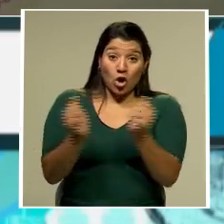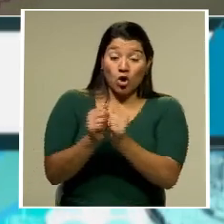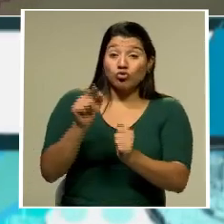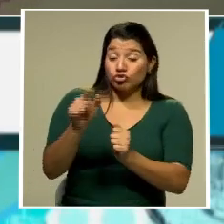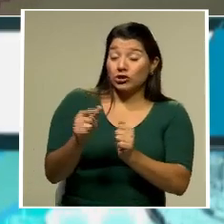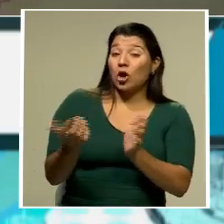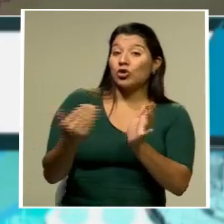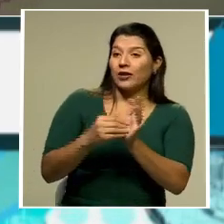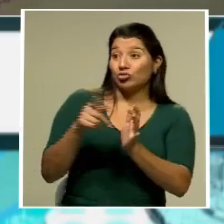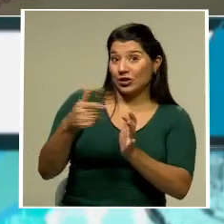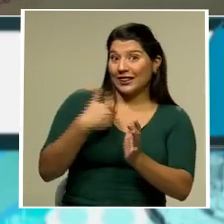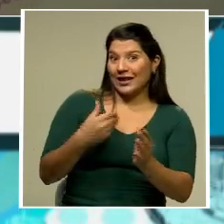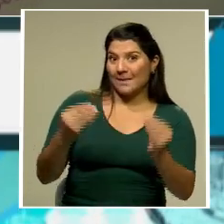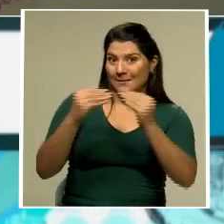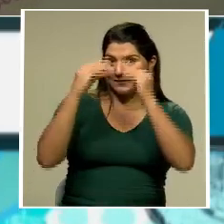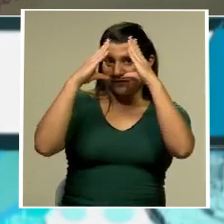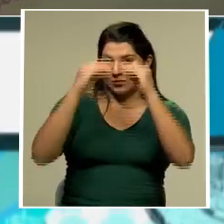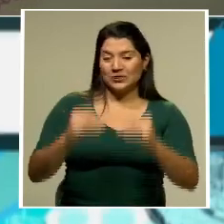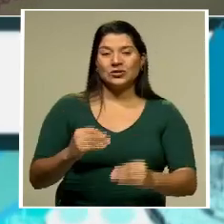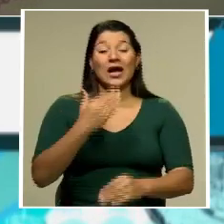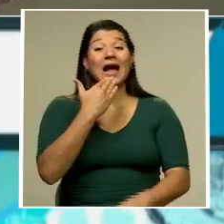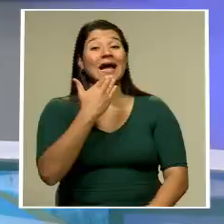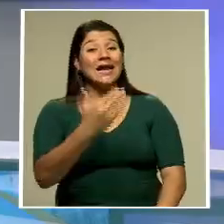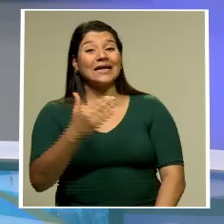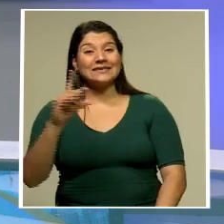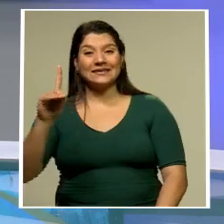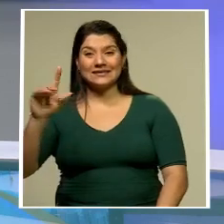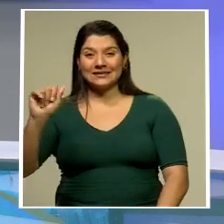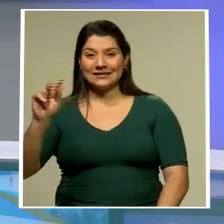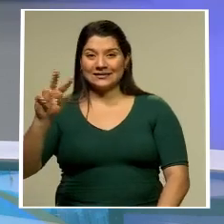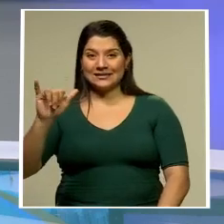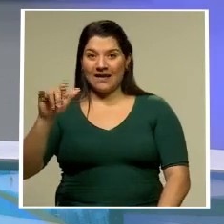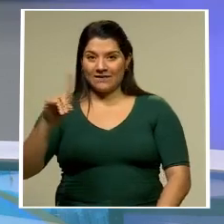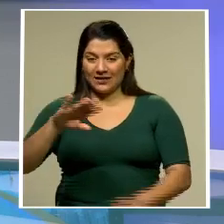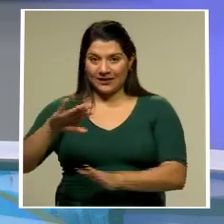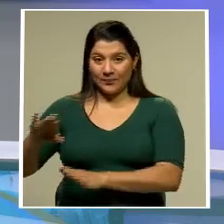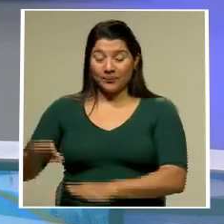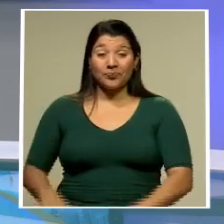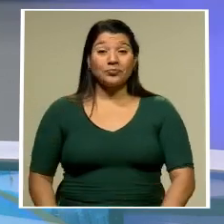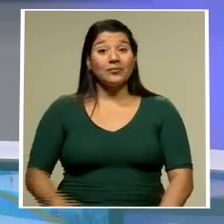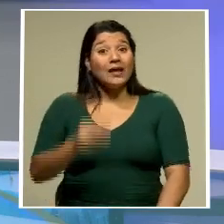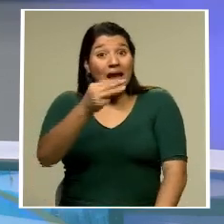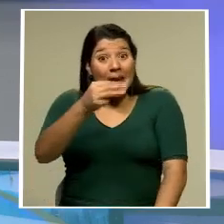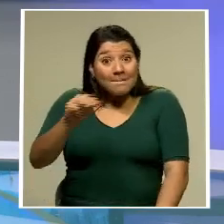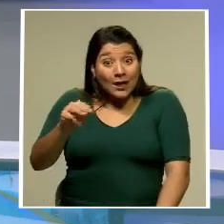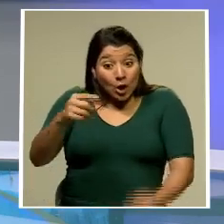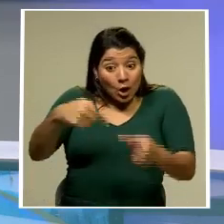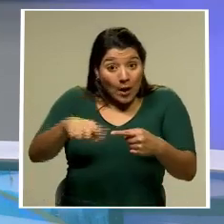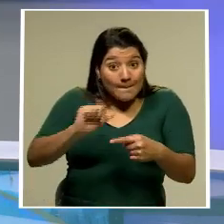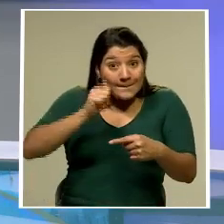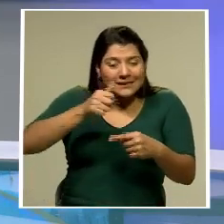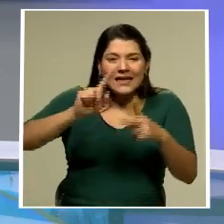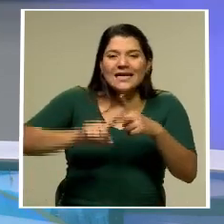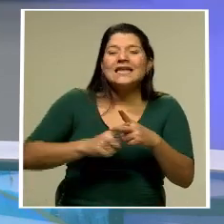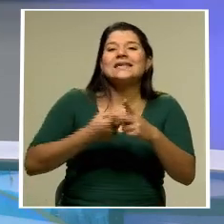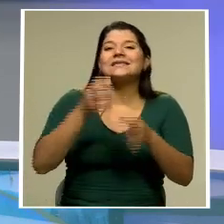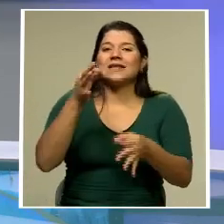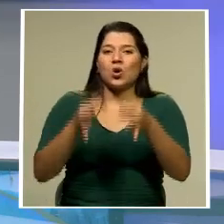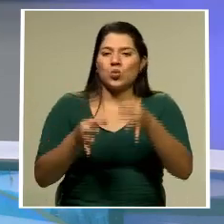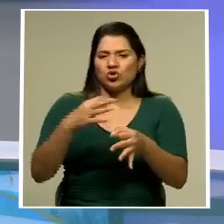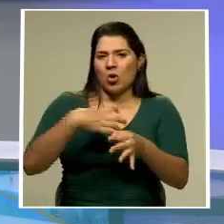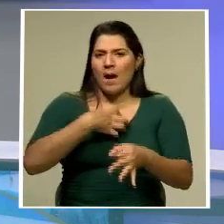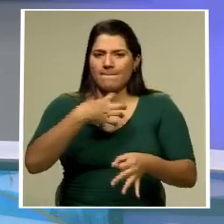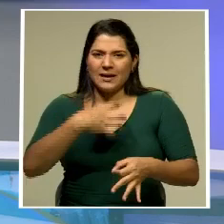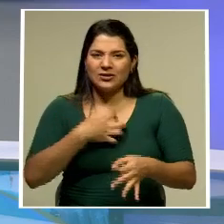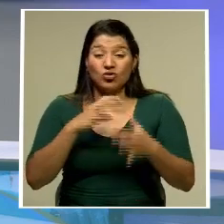donde hay más allá en el set principal. Gracias, David. El miércoles inicia la audiencia de